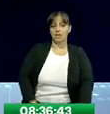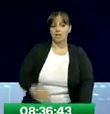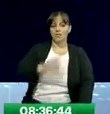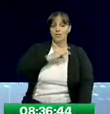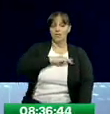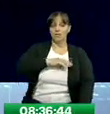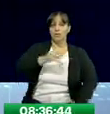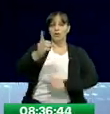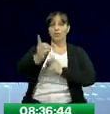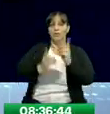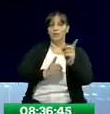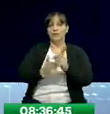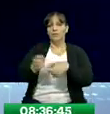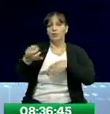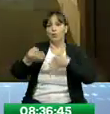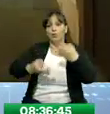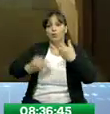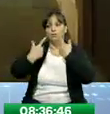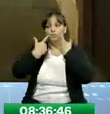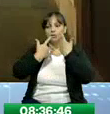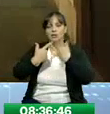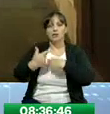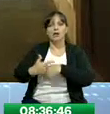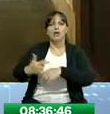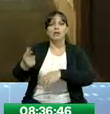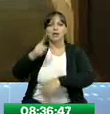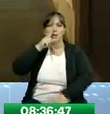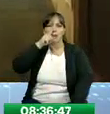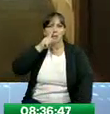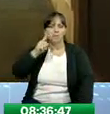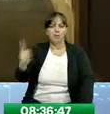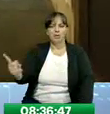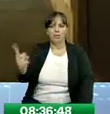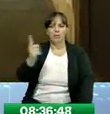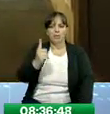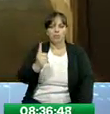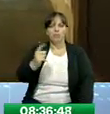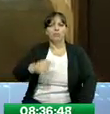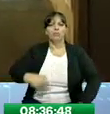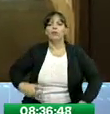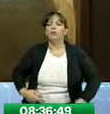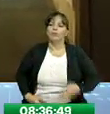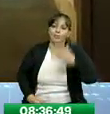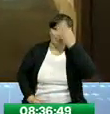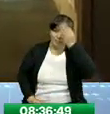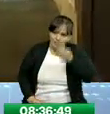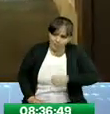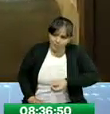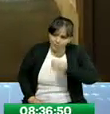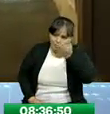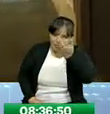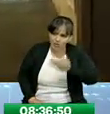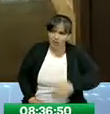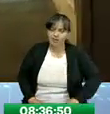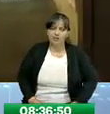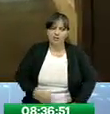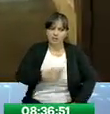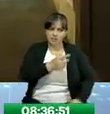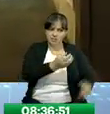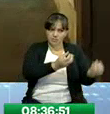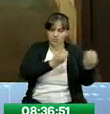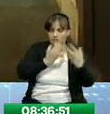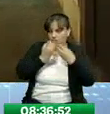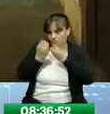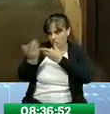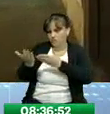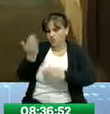vigilancia se ha acercado en ese momento también delegados por el abogado javier narváez caballero buenos días ustedes ya conocen estas novedades que van a